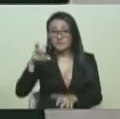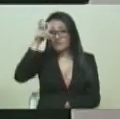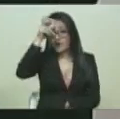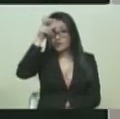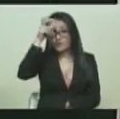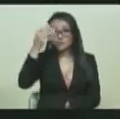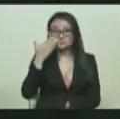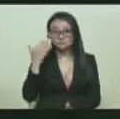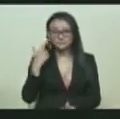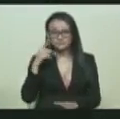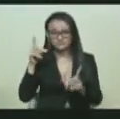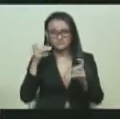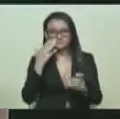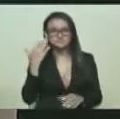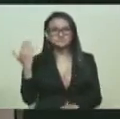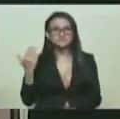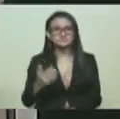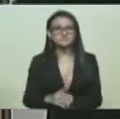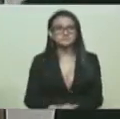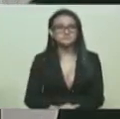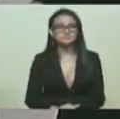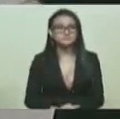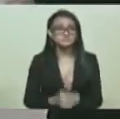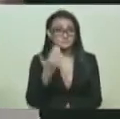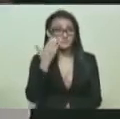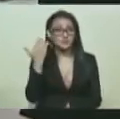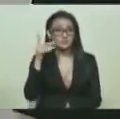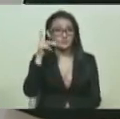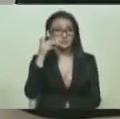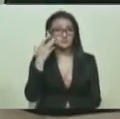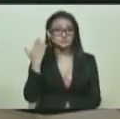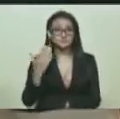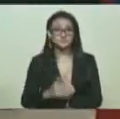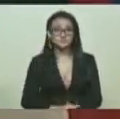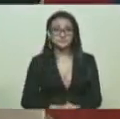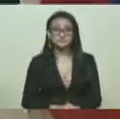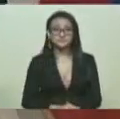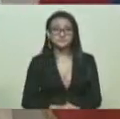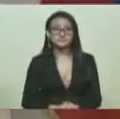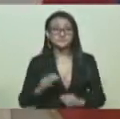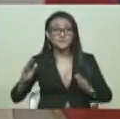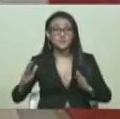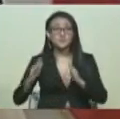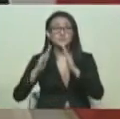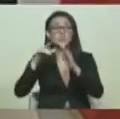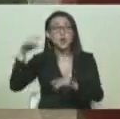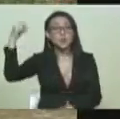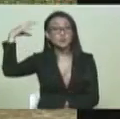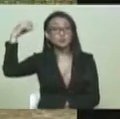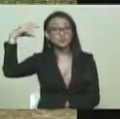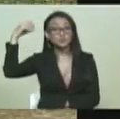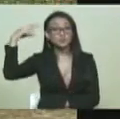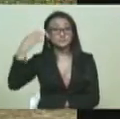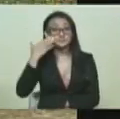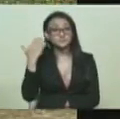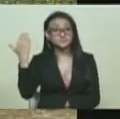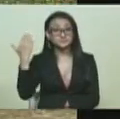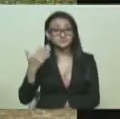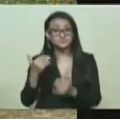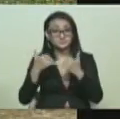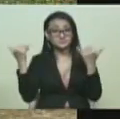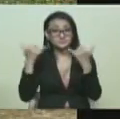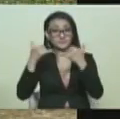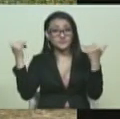Quiero mostrar algunas imágenes. Fíjense ustedes, una torre de transmisión